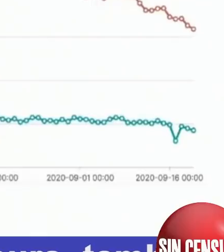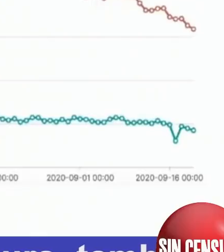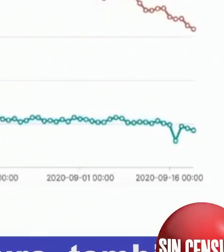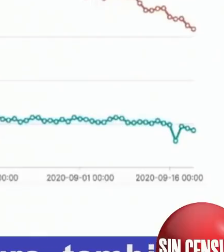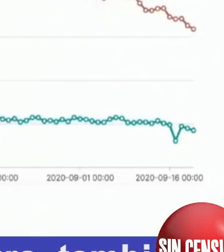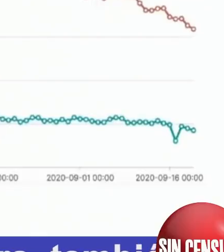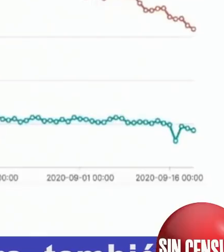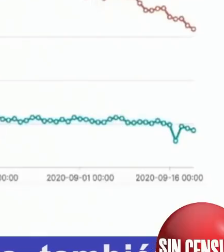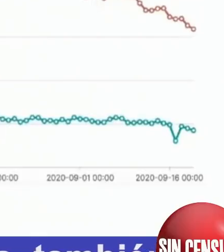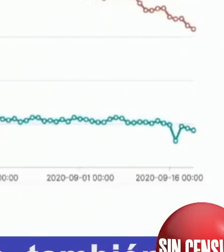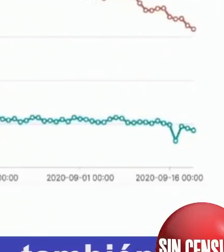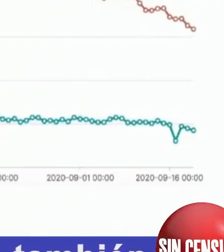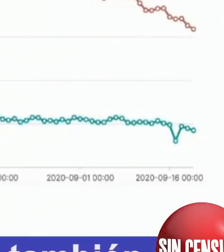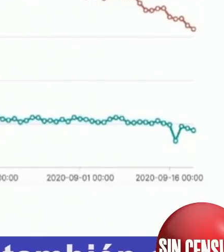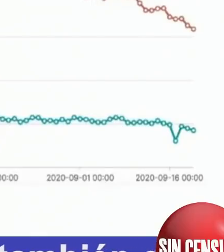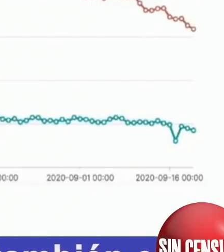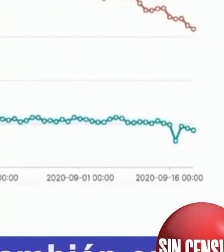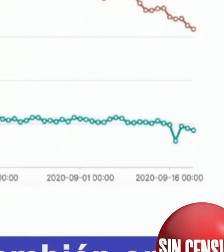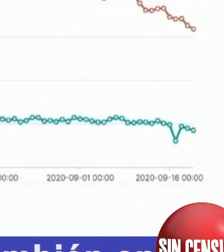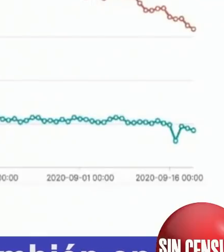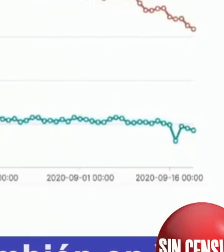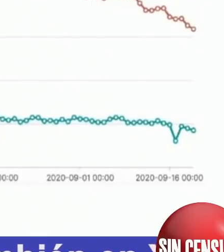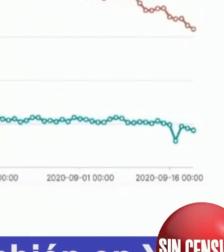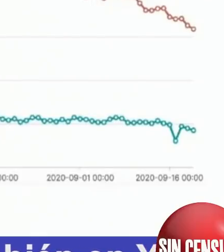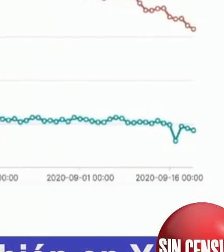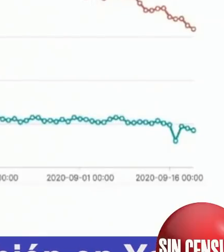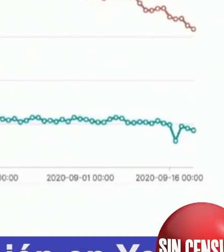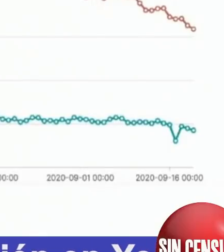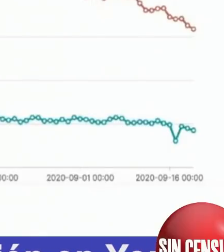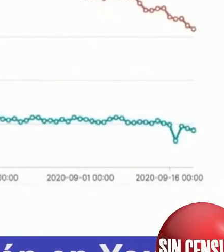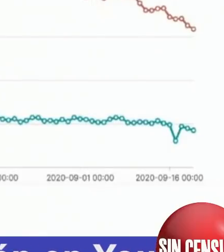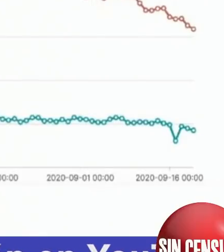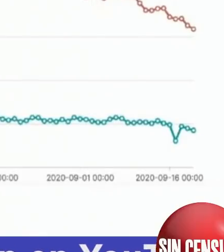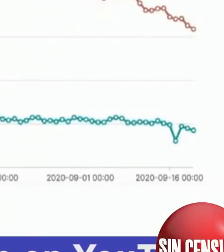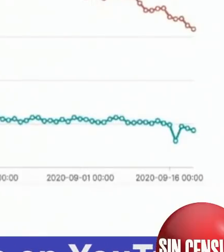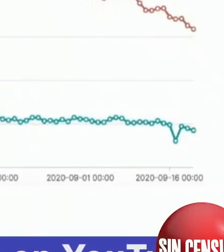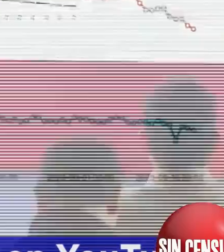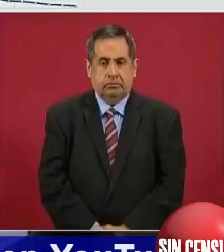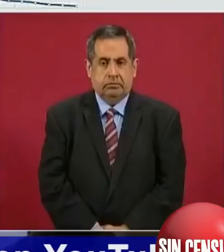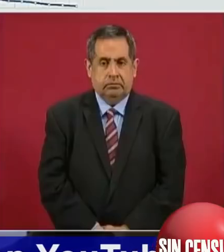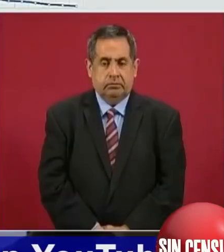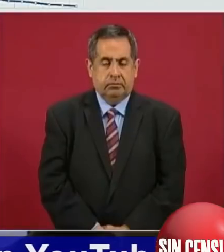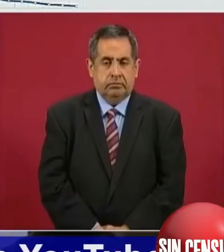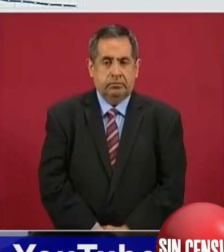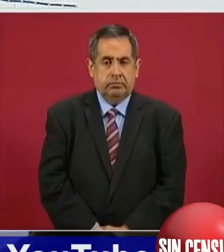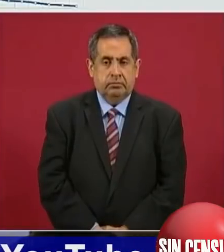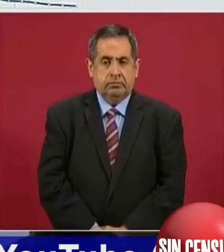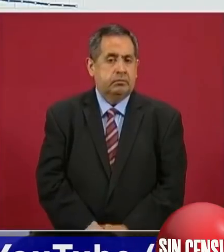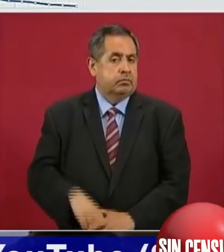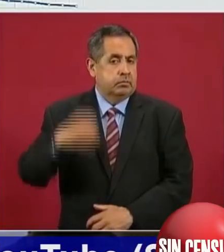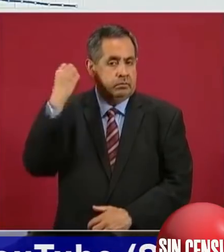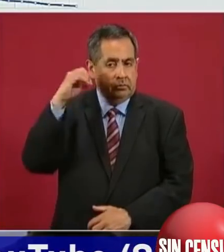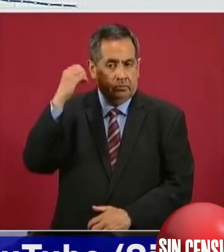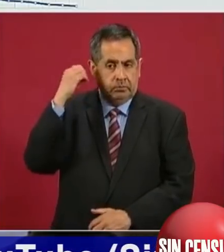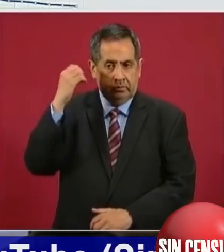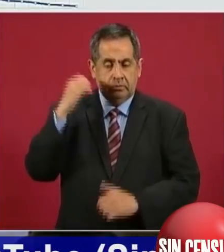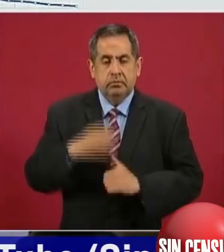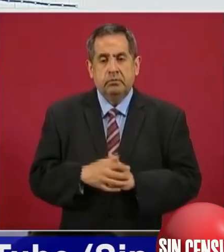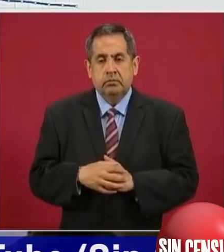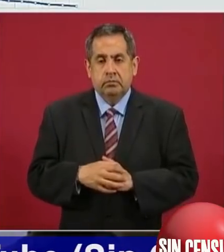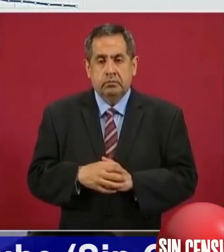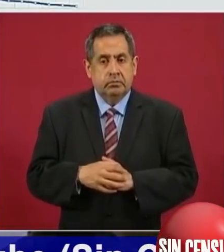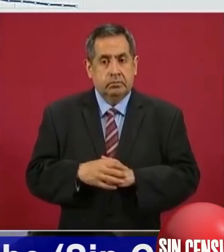Es hoy por hoy el estado que tiene la mayor ocupación hospitalaria. La siguiente. Oaxaca tuvo un